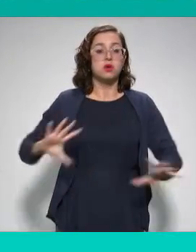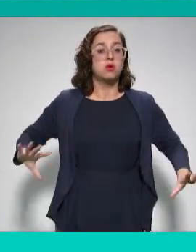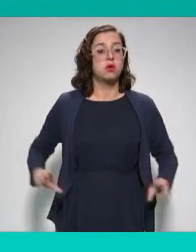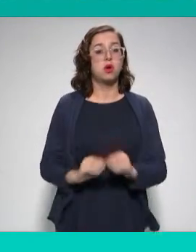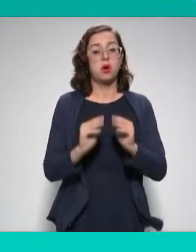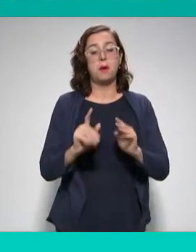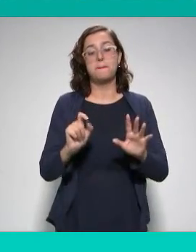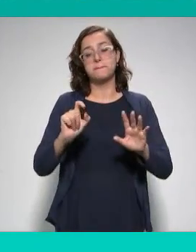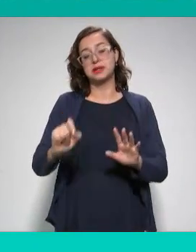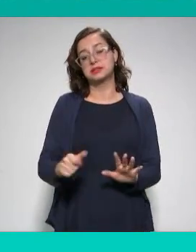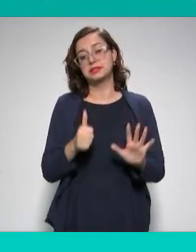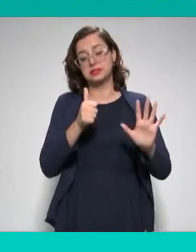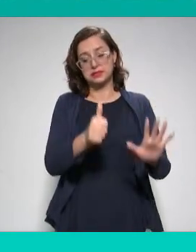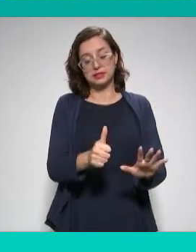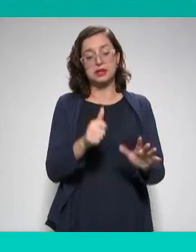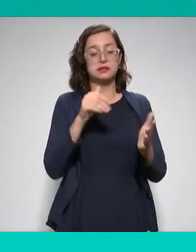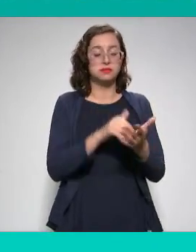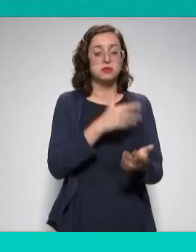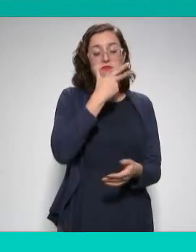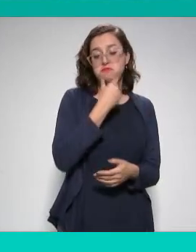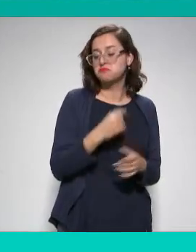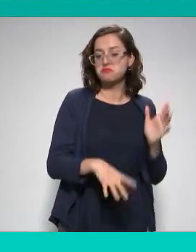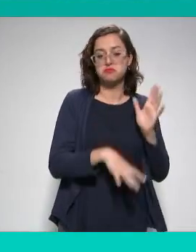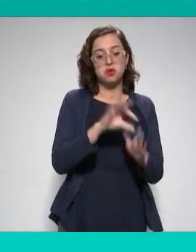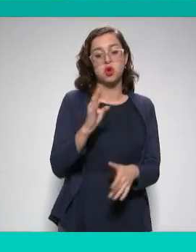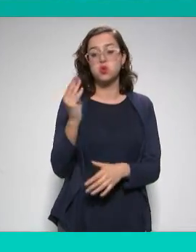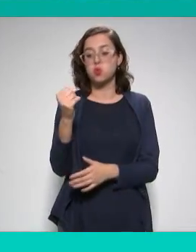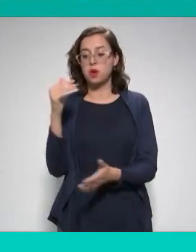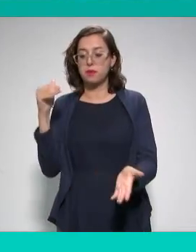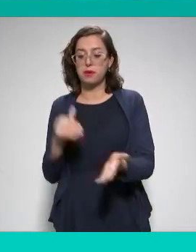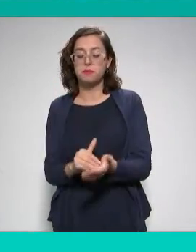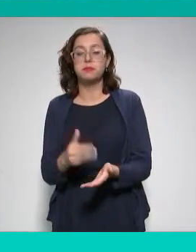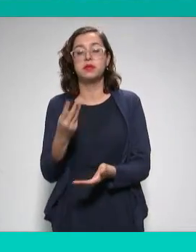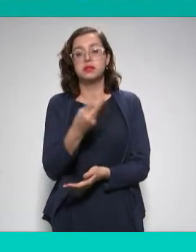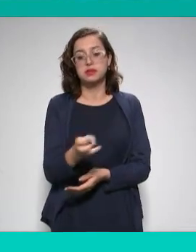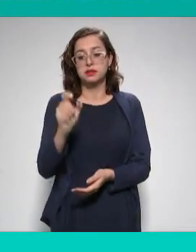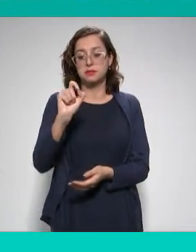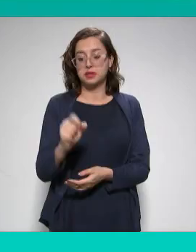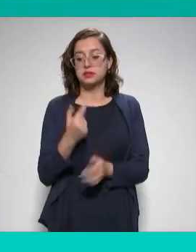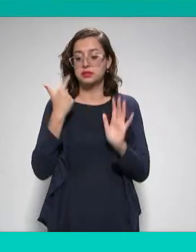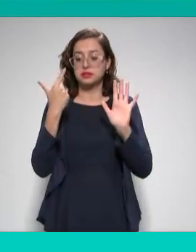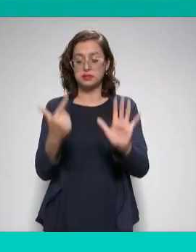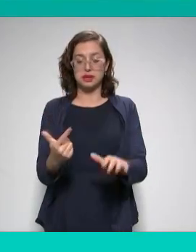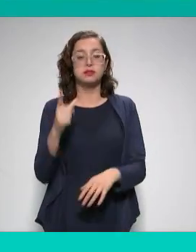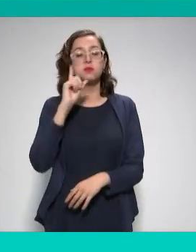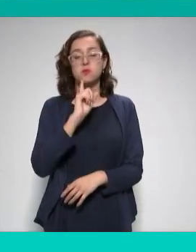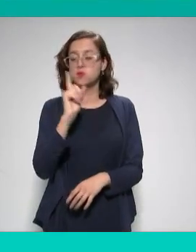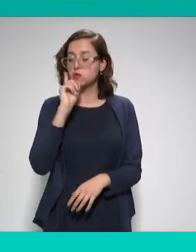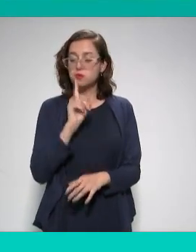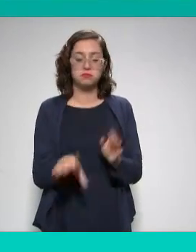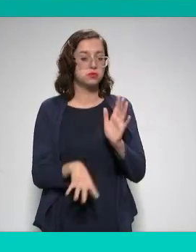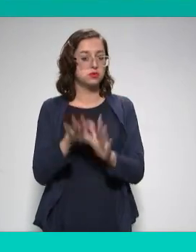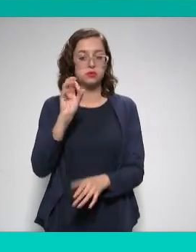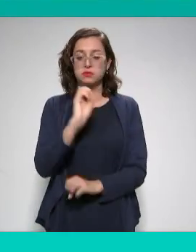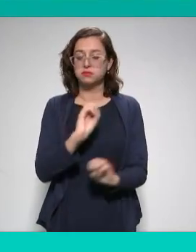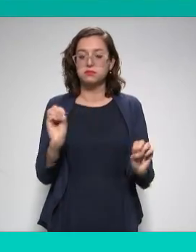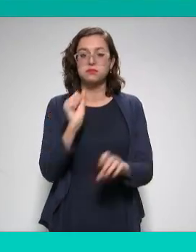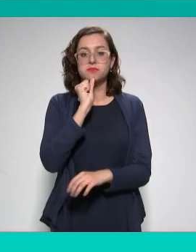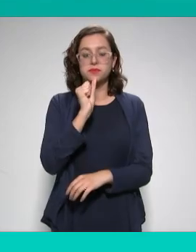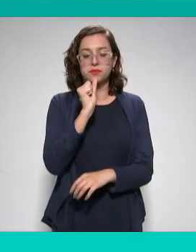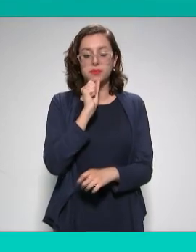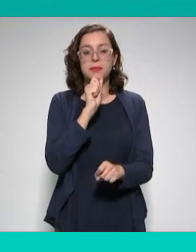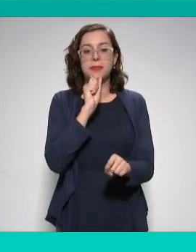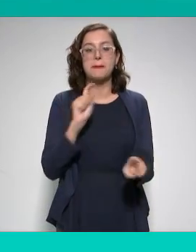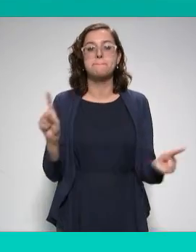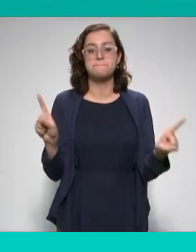938 hombres no localizados y 9.300 27 mujeres sin localizar de igual